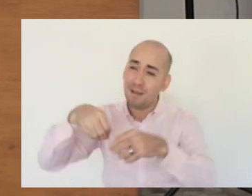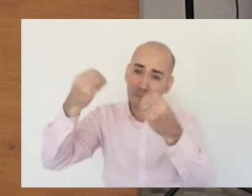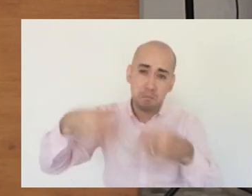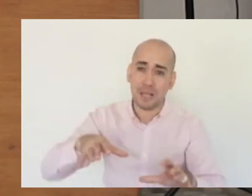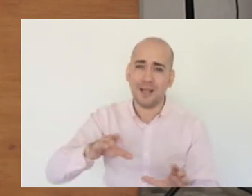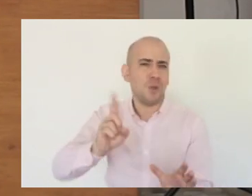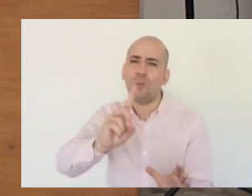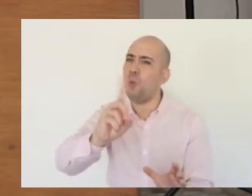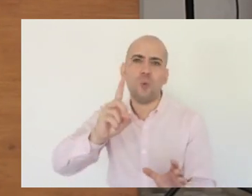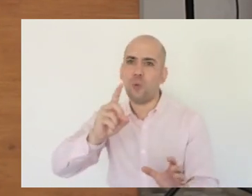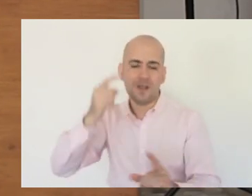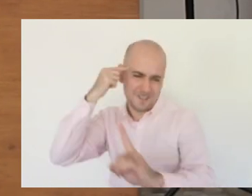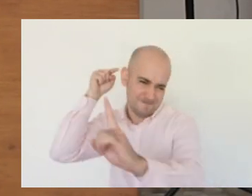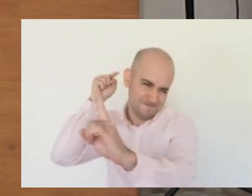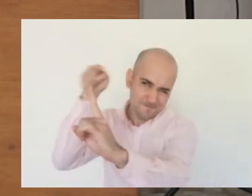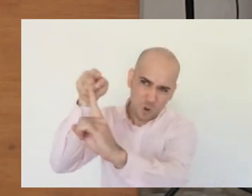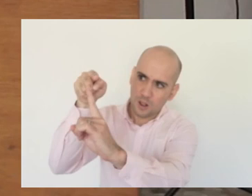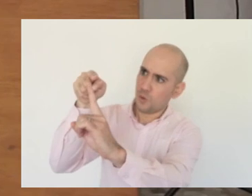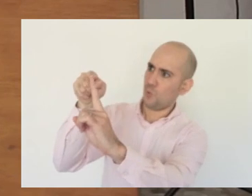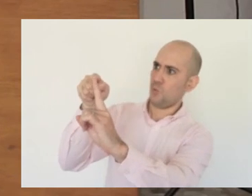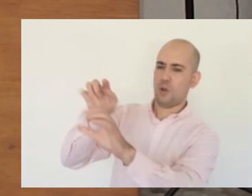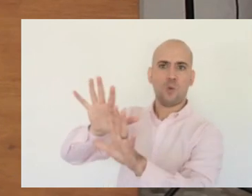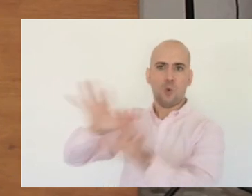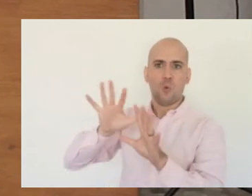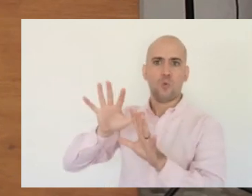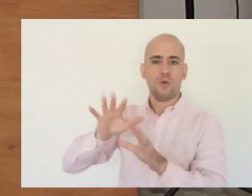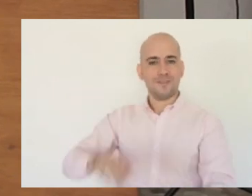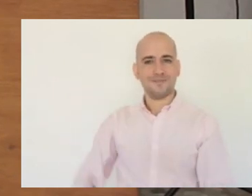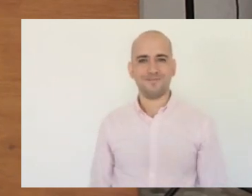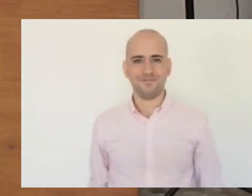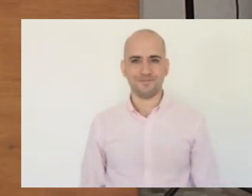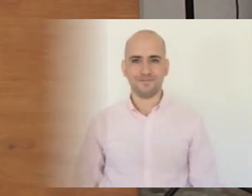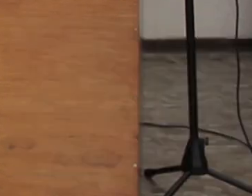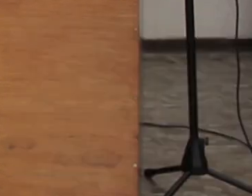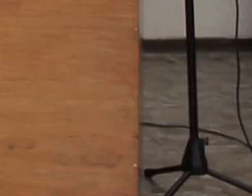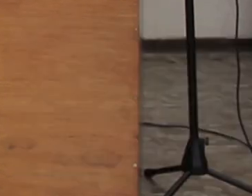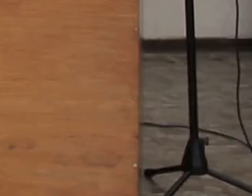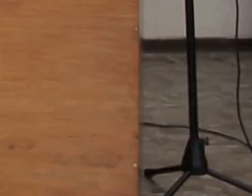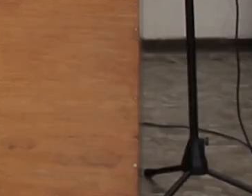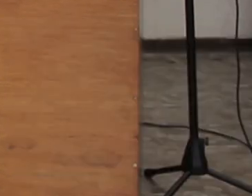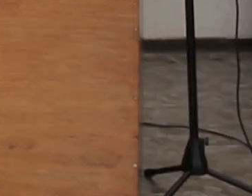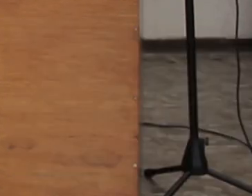y esperanzas que, parafraseando a José Massa, están hechos de polvos de estrella.